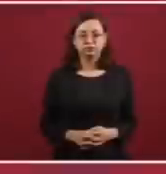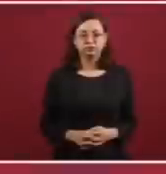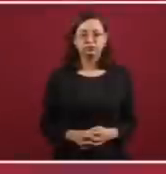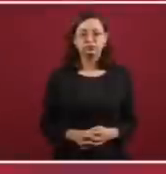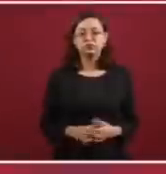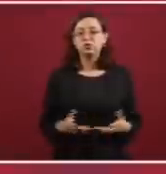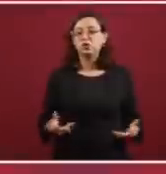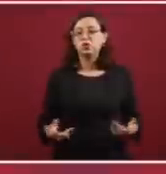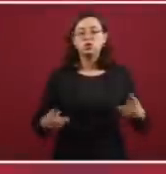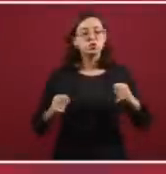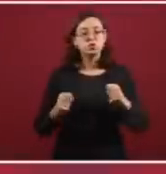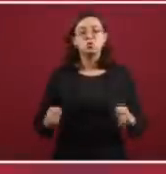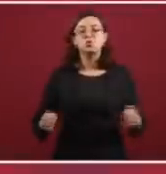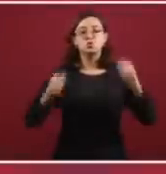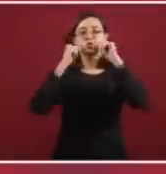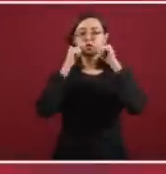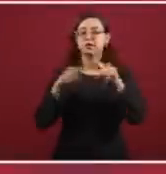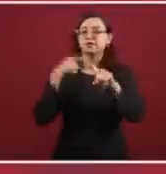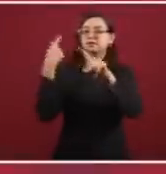por ley,